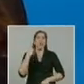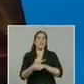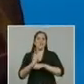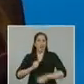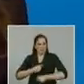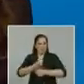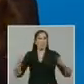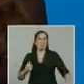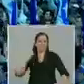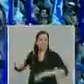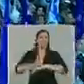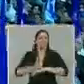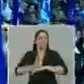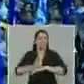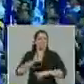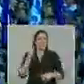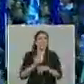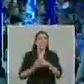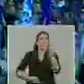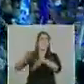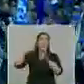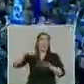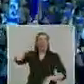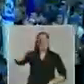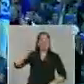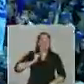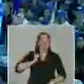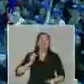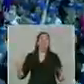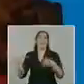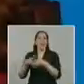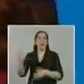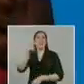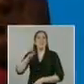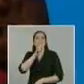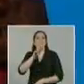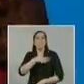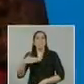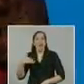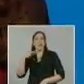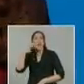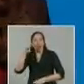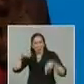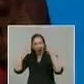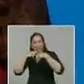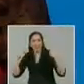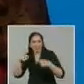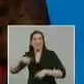al frente. En la dictadura, con las madres y las abuelas.